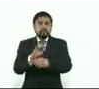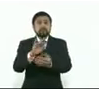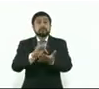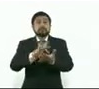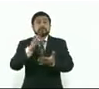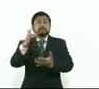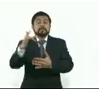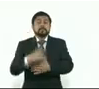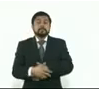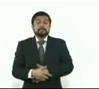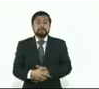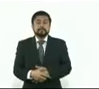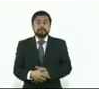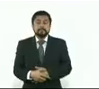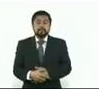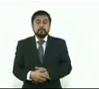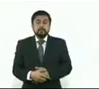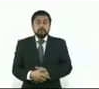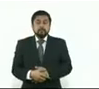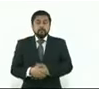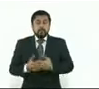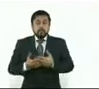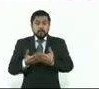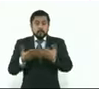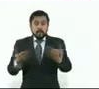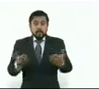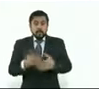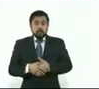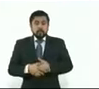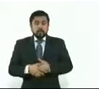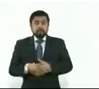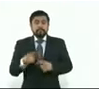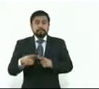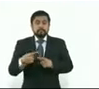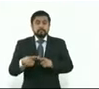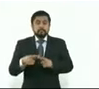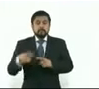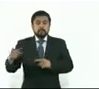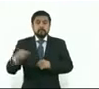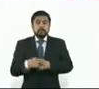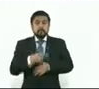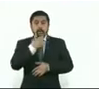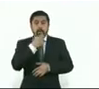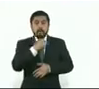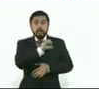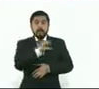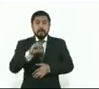Muchas gracias. A continuación cedemos la palabra al alcalde de Xochimilco, José Carlos Acosta Ruiz.